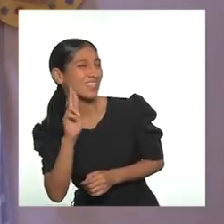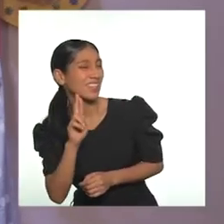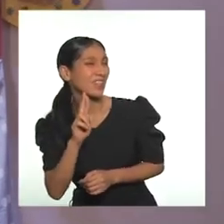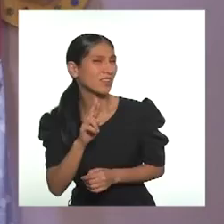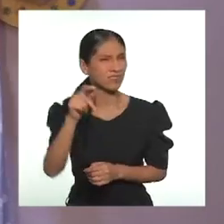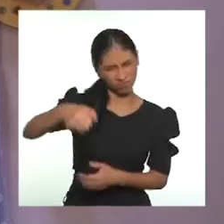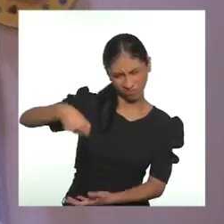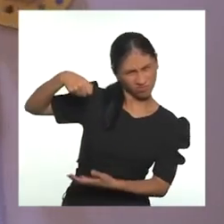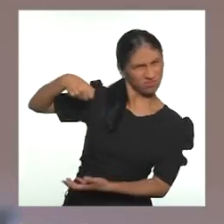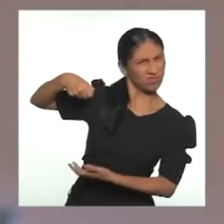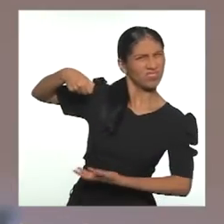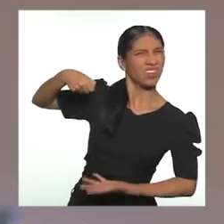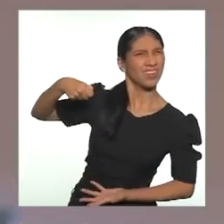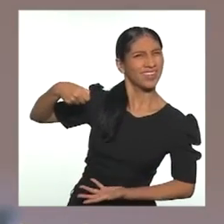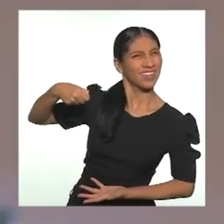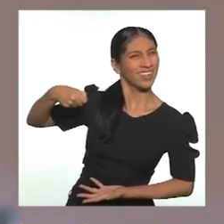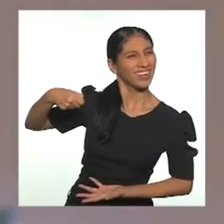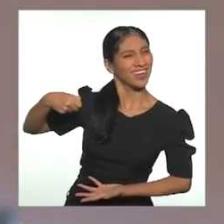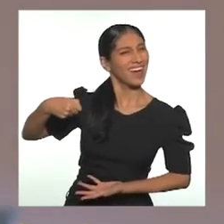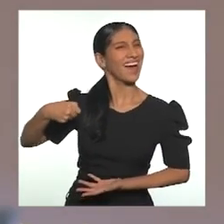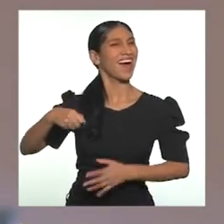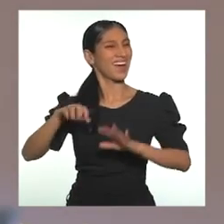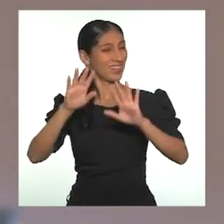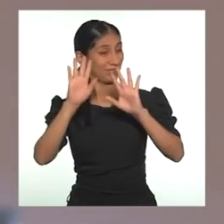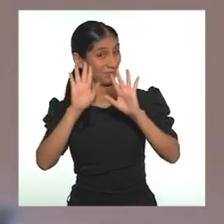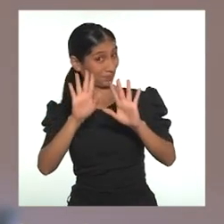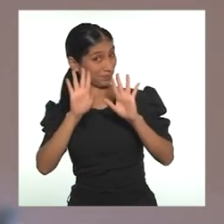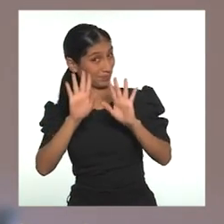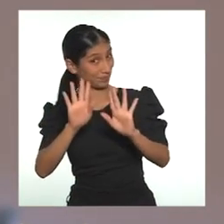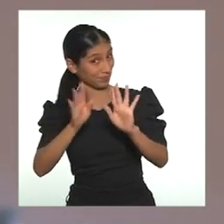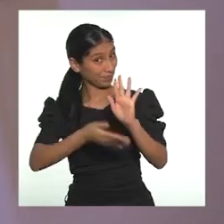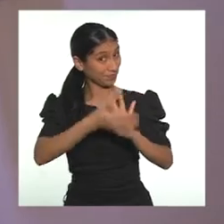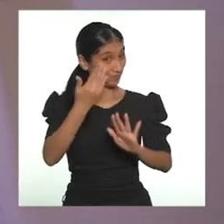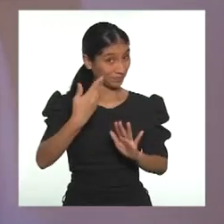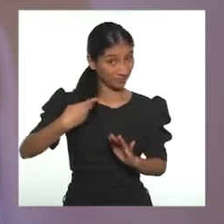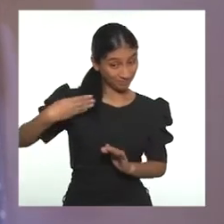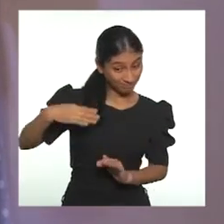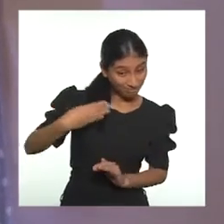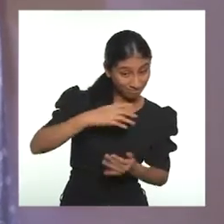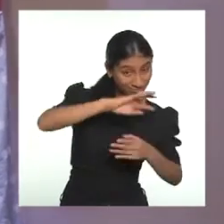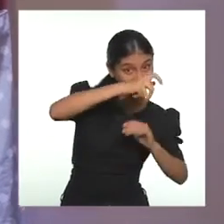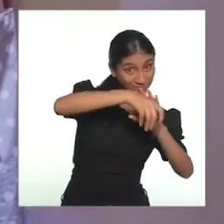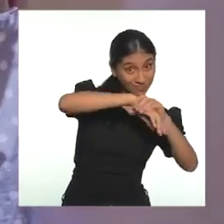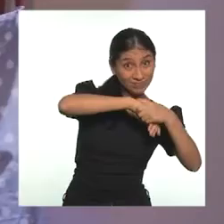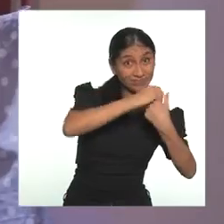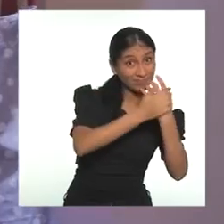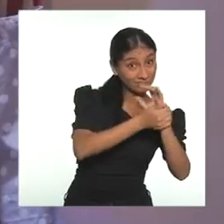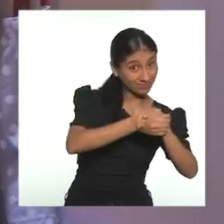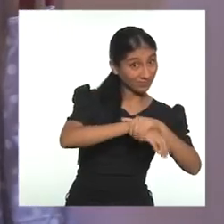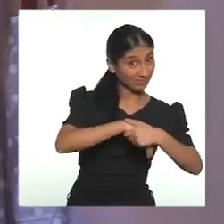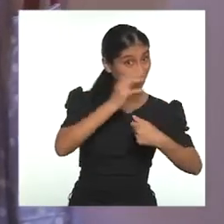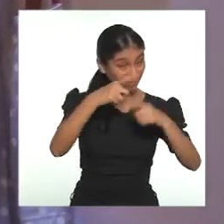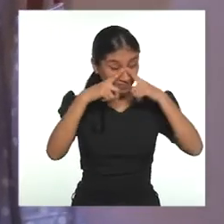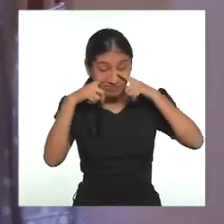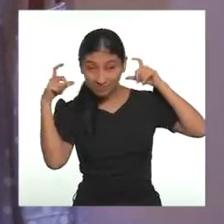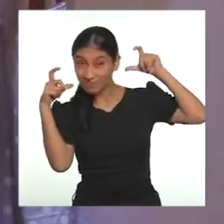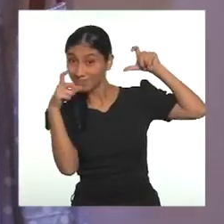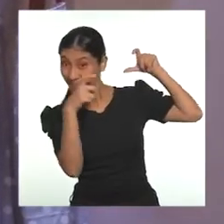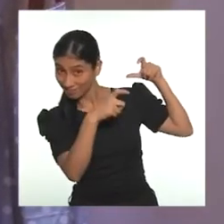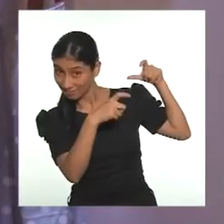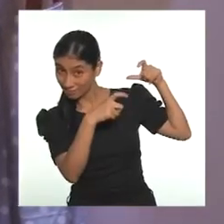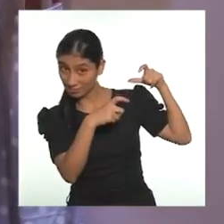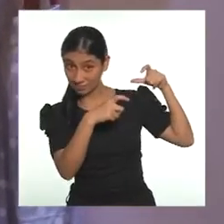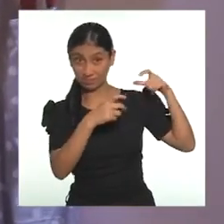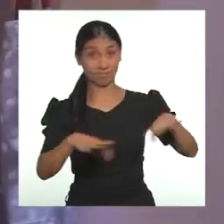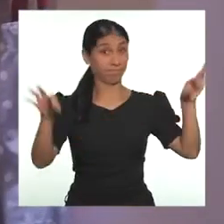¡Héctor! ¿Sí? ¿Qué traes ahí? Oh, espérame un momento que voy a lavarme las manos y a quitarme las